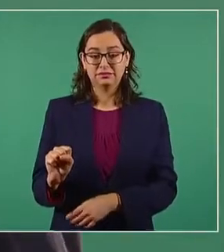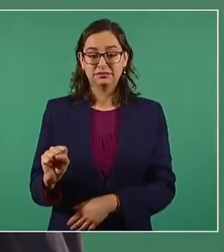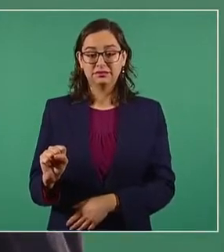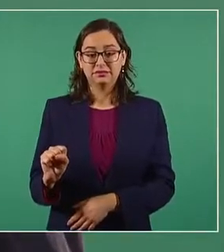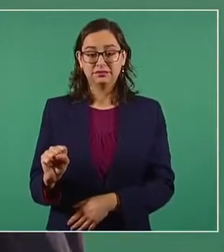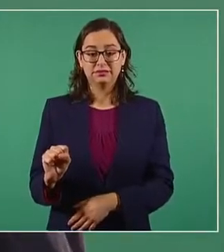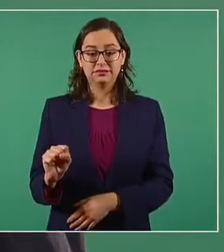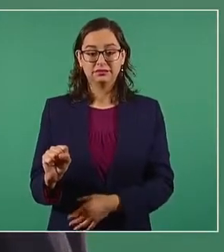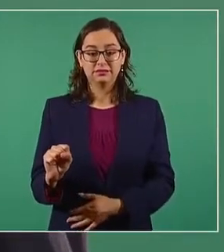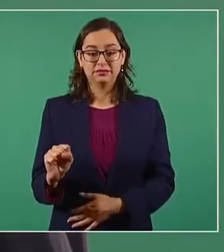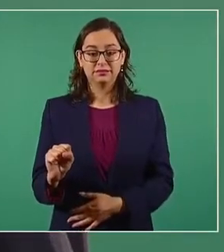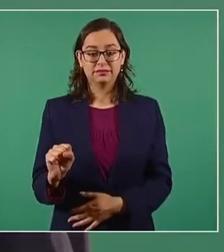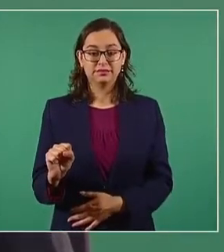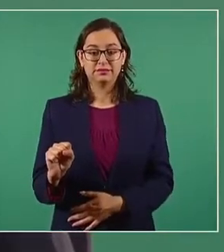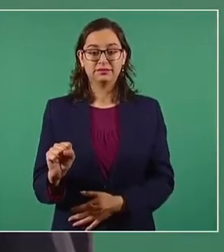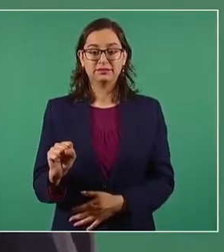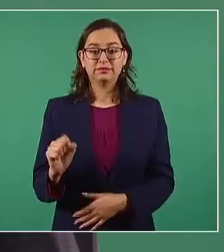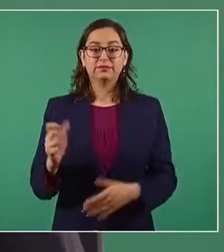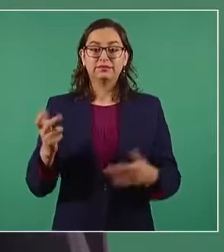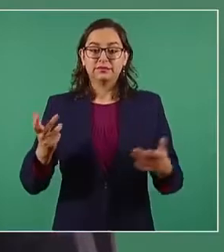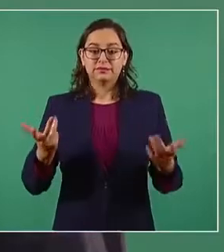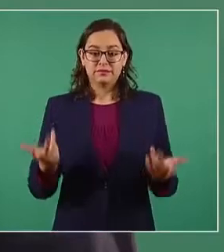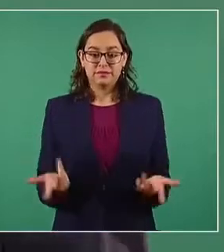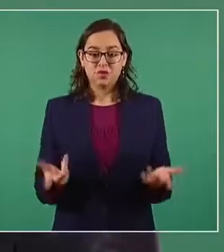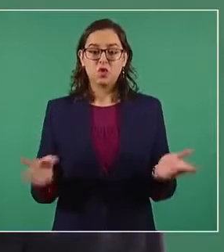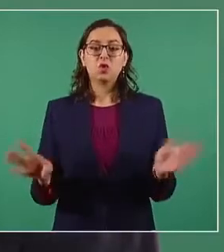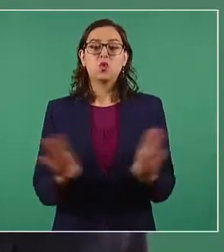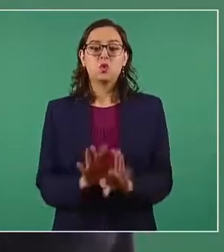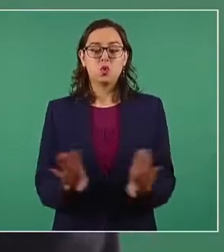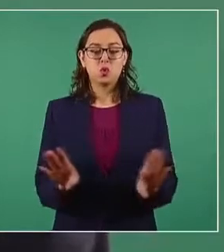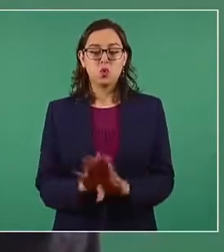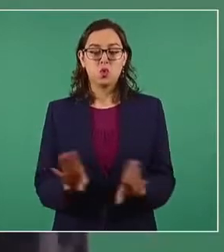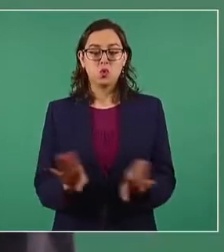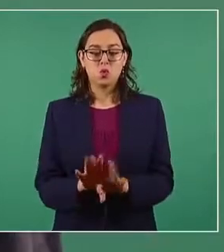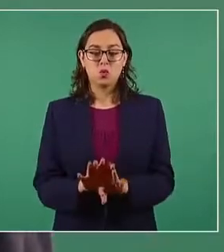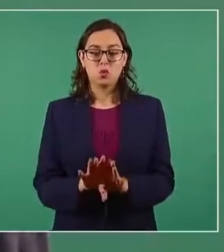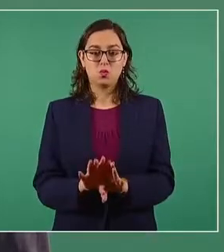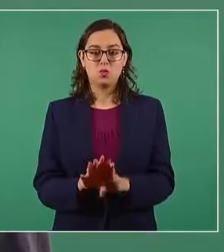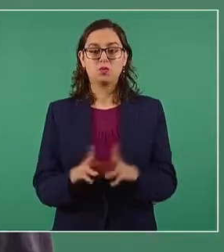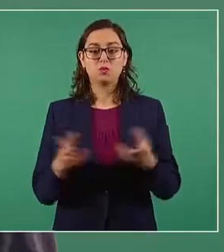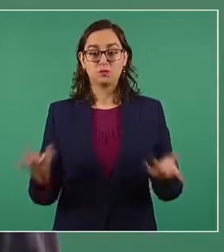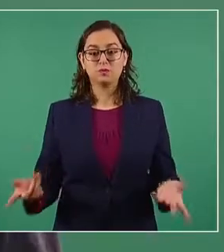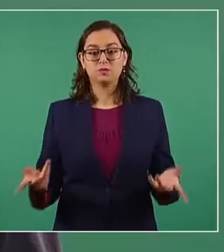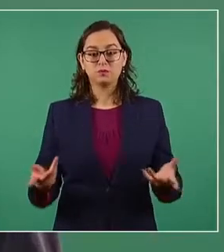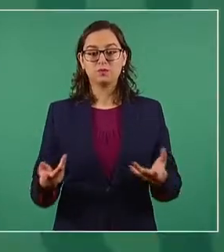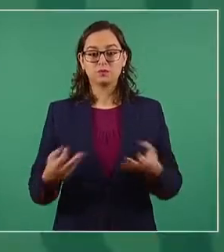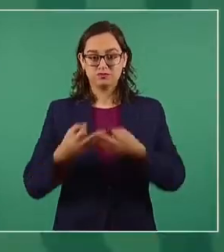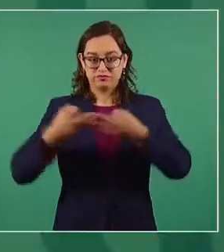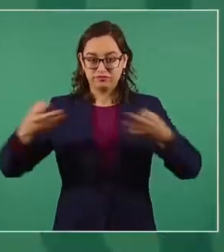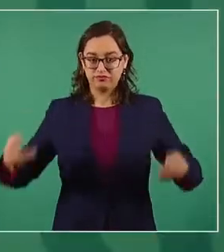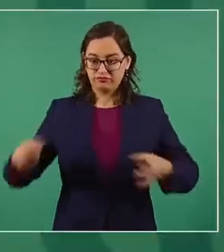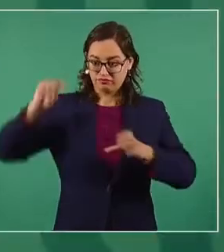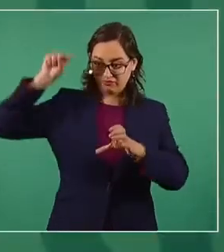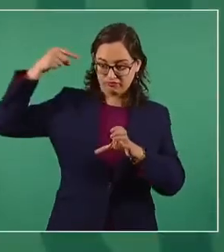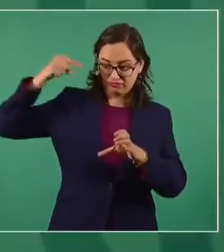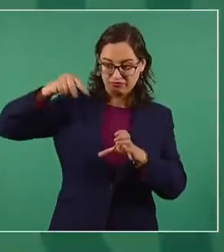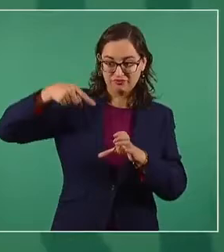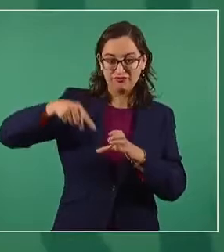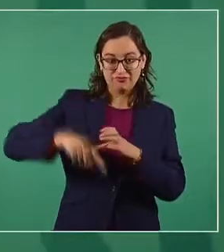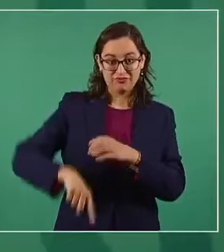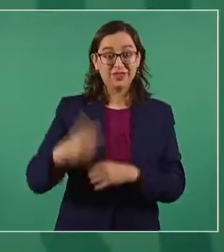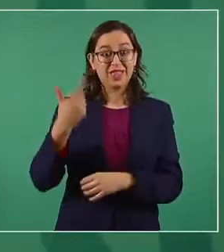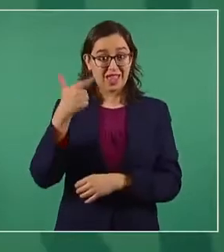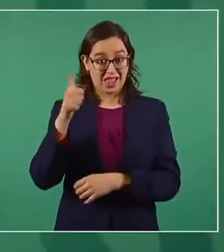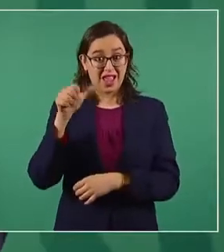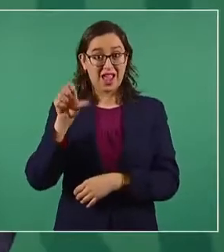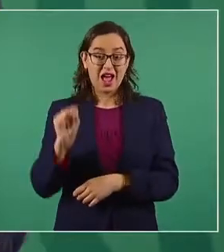para inyectar ese gas a los pozos petroleros y